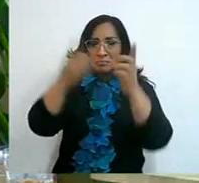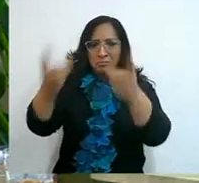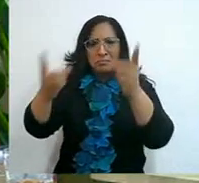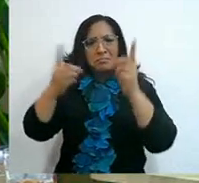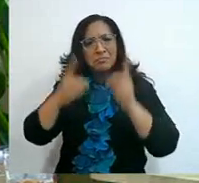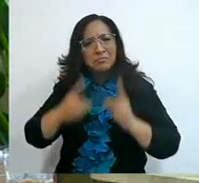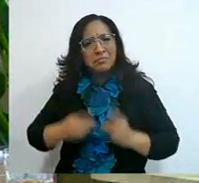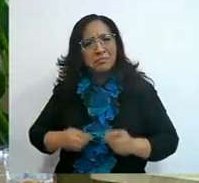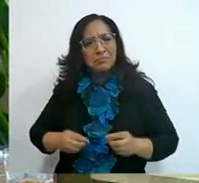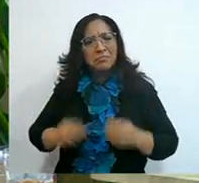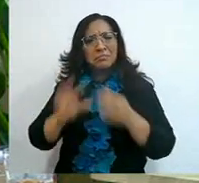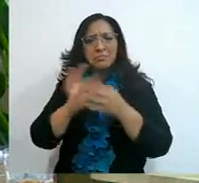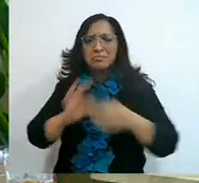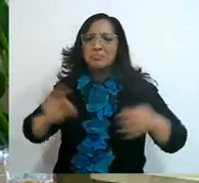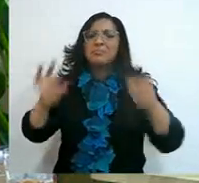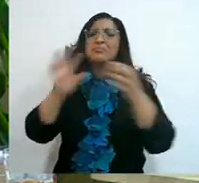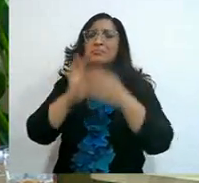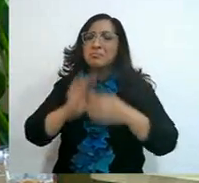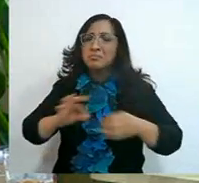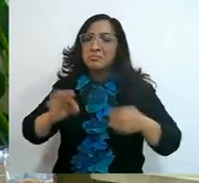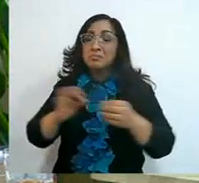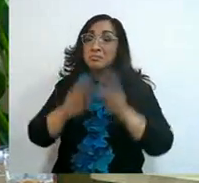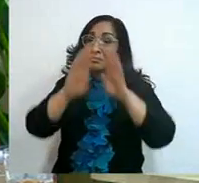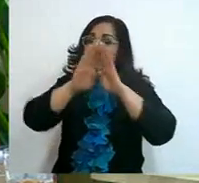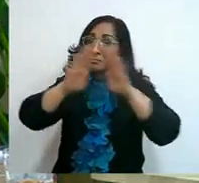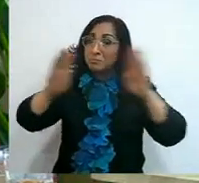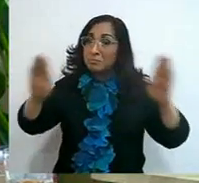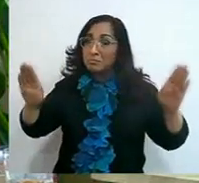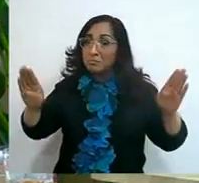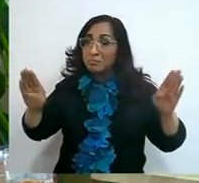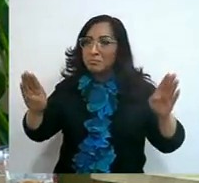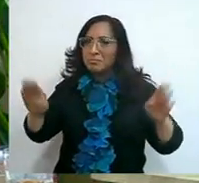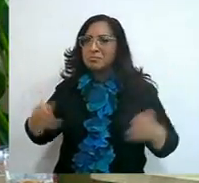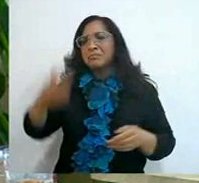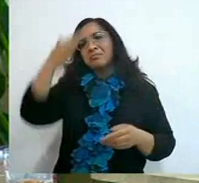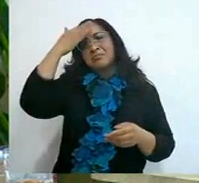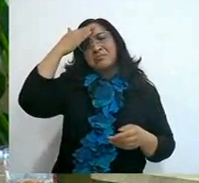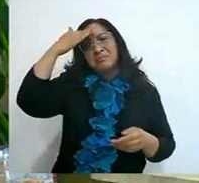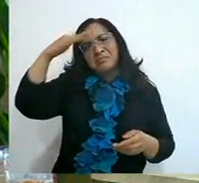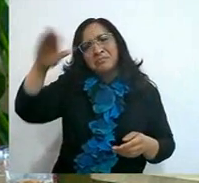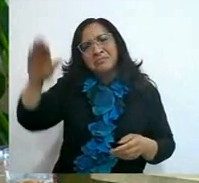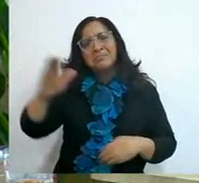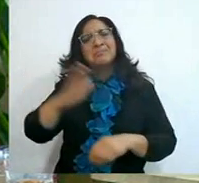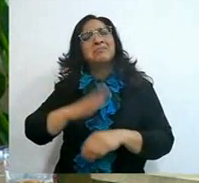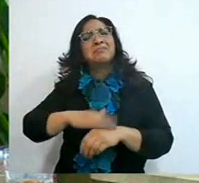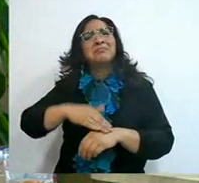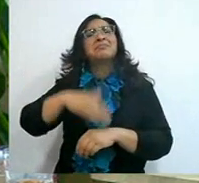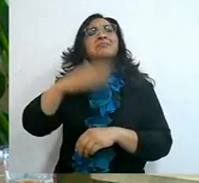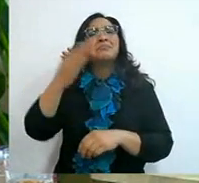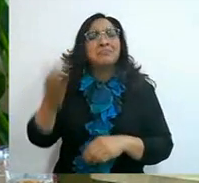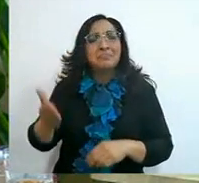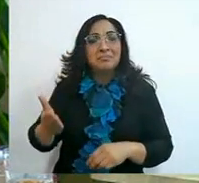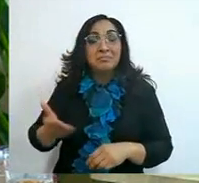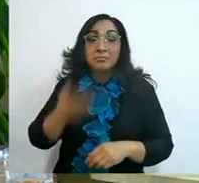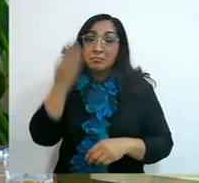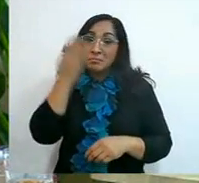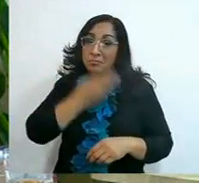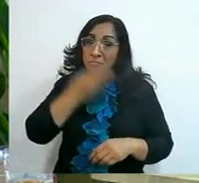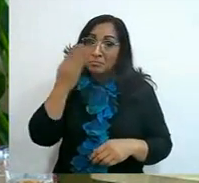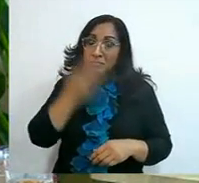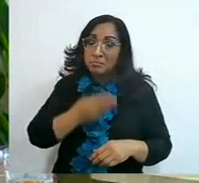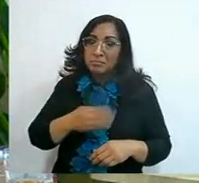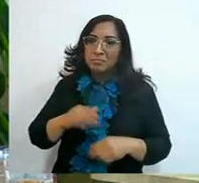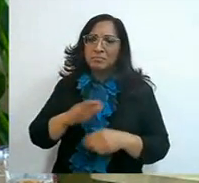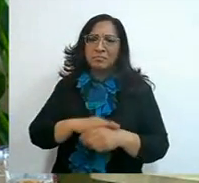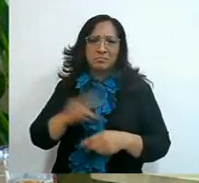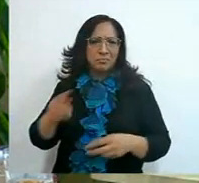ha abierto el entendimiento. No nos hemos quedado con que no darás falso testimonio, ya no sé qué es.